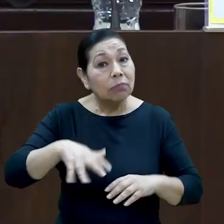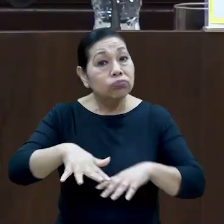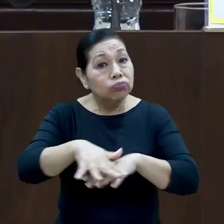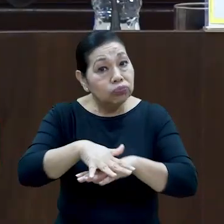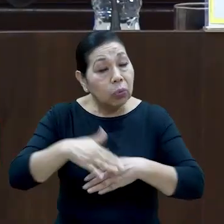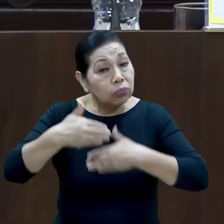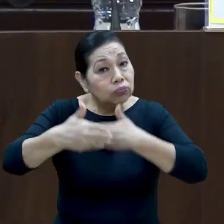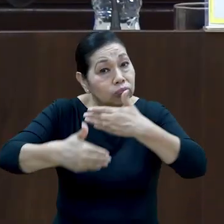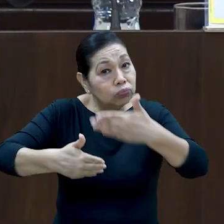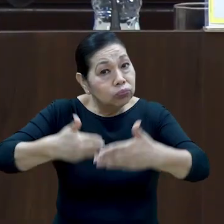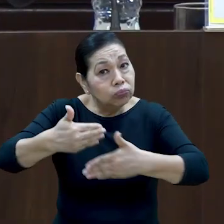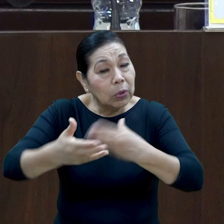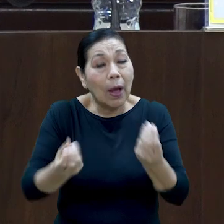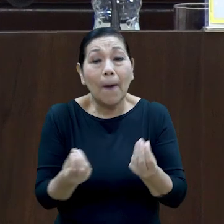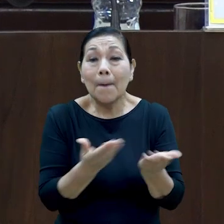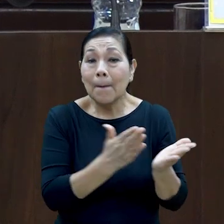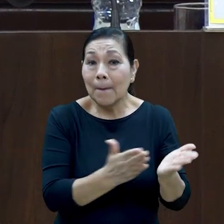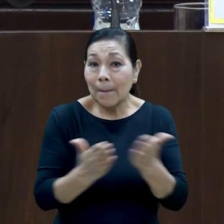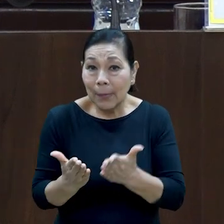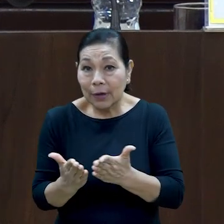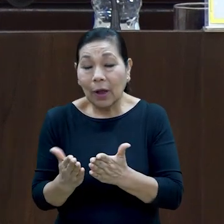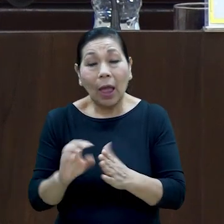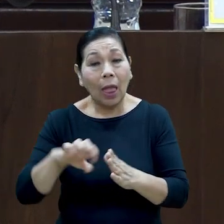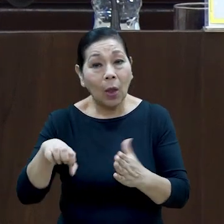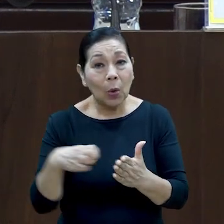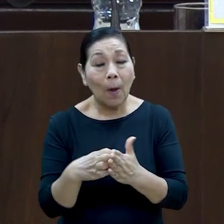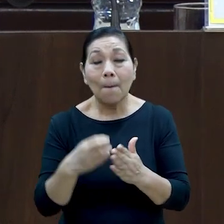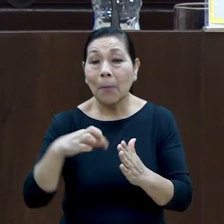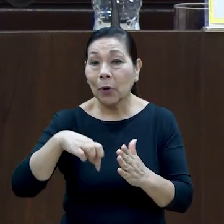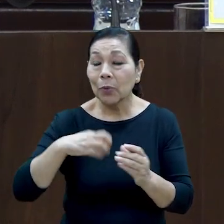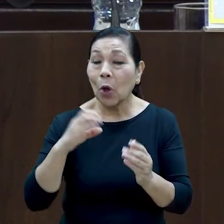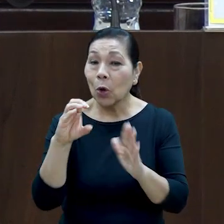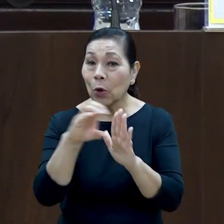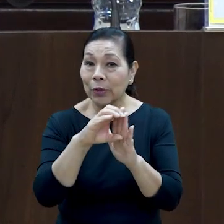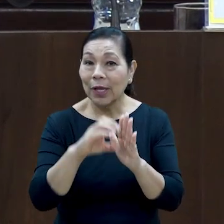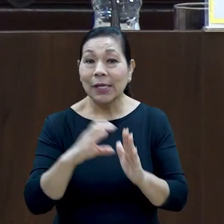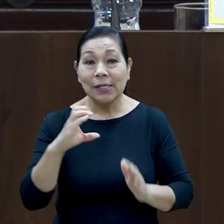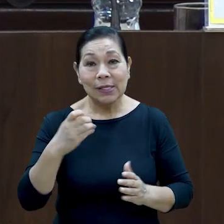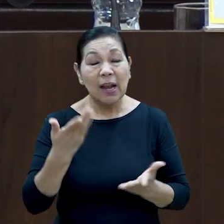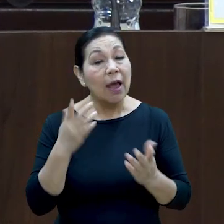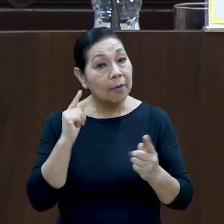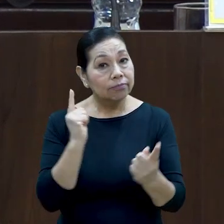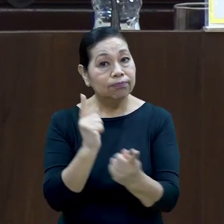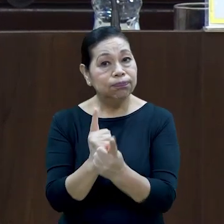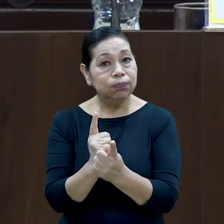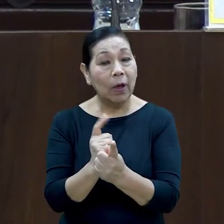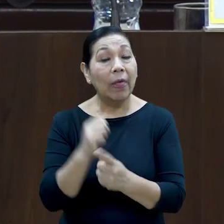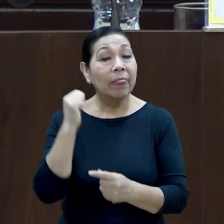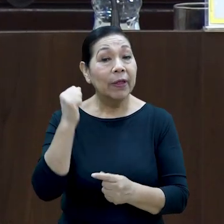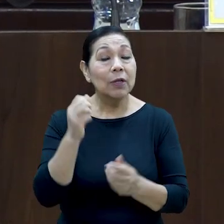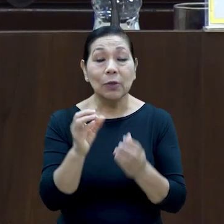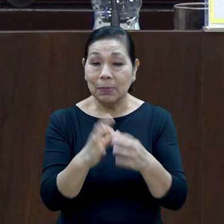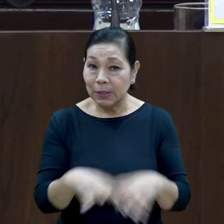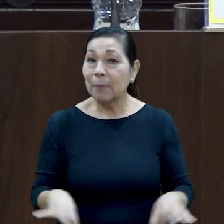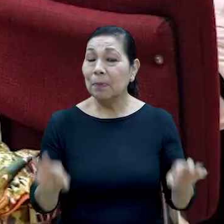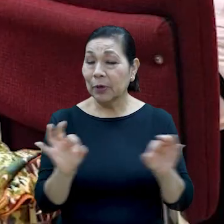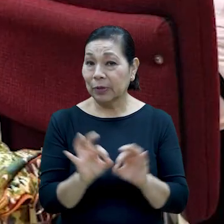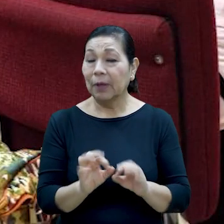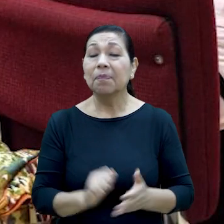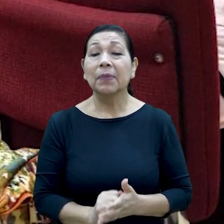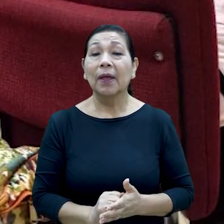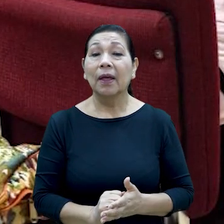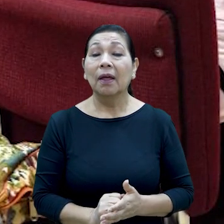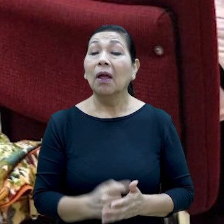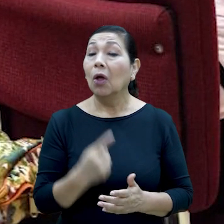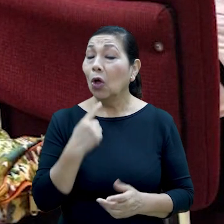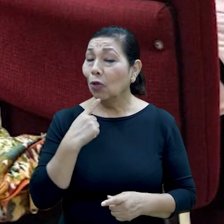realizar cambios sustantivos para que funcionen adecuadamente en la ejecución del programa constitucional centrado en la plena vigencia de los derechos fundamentales.